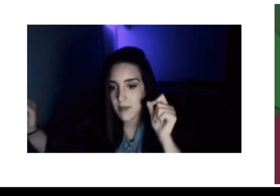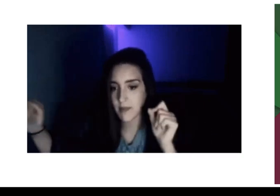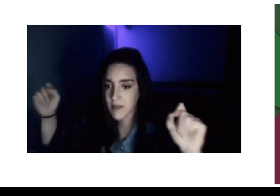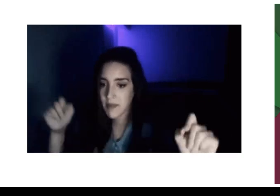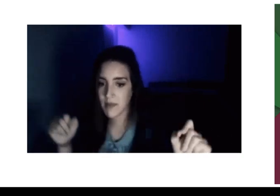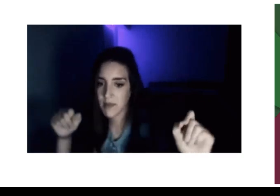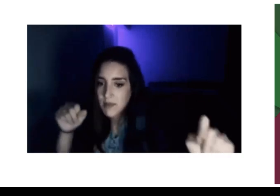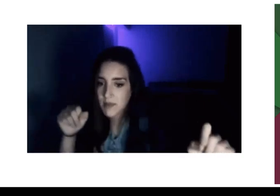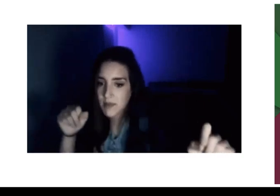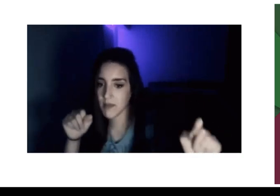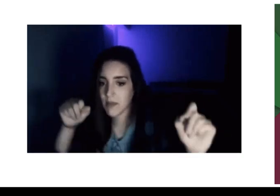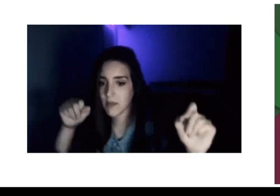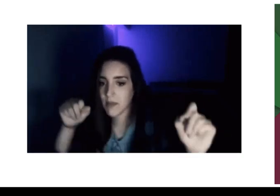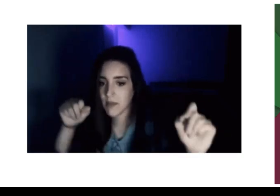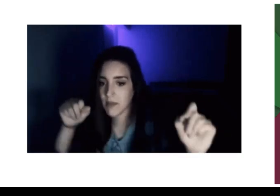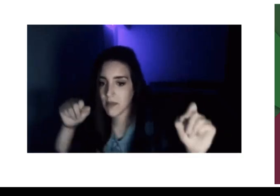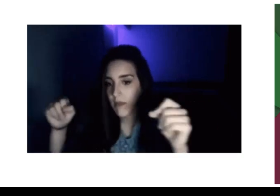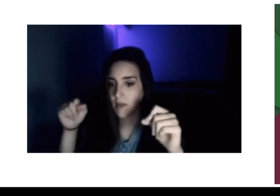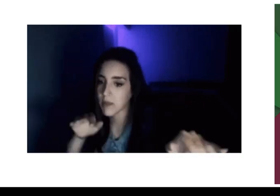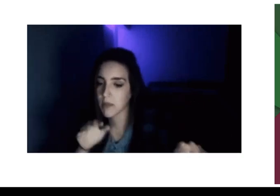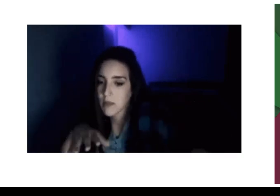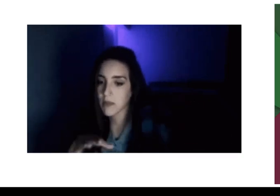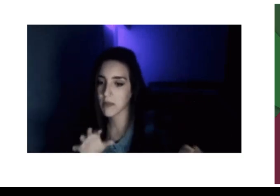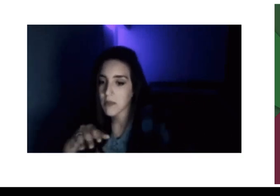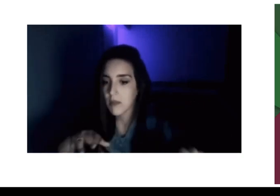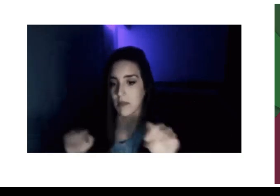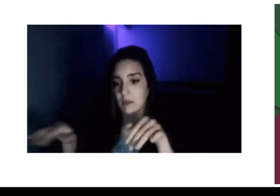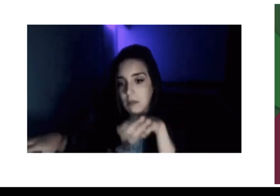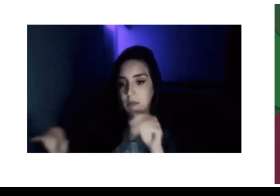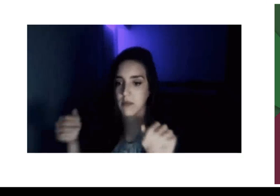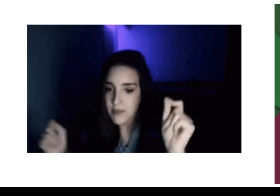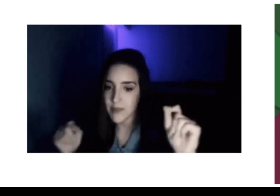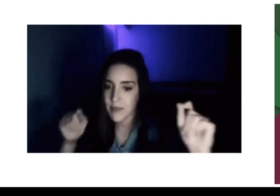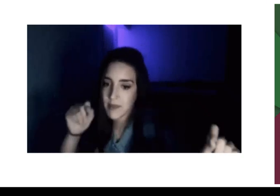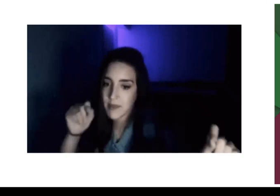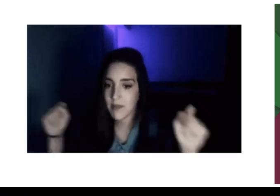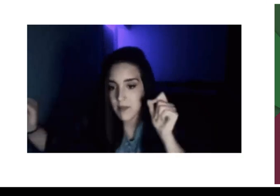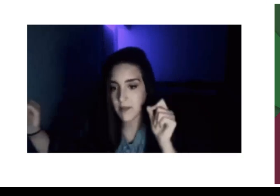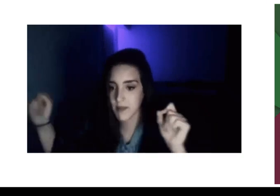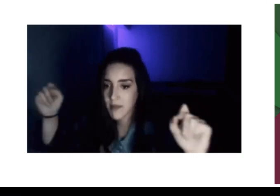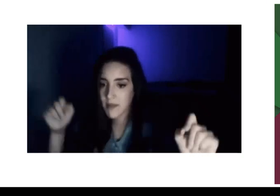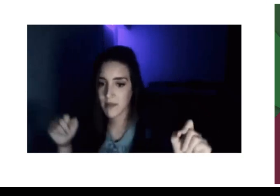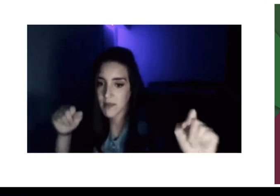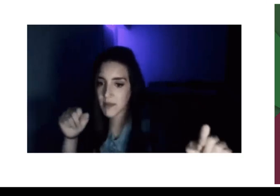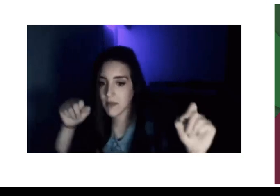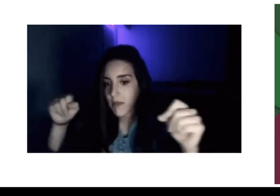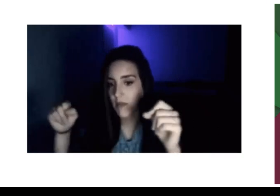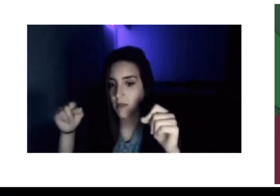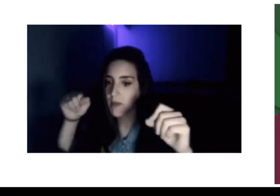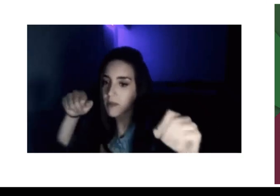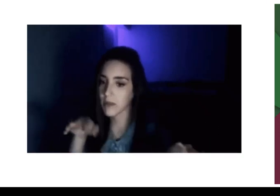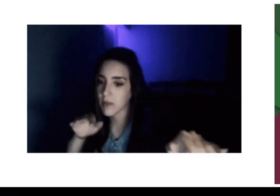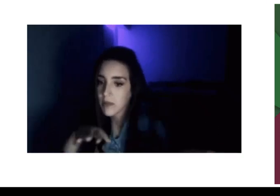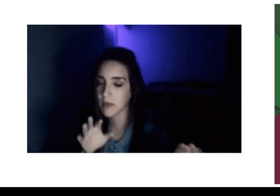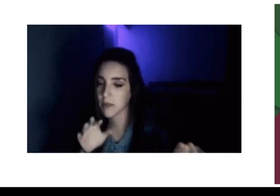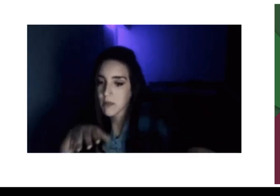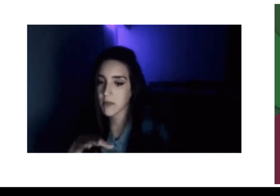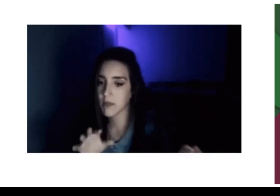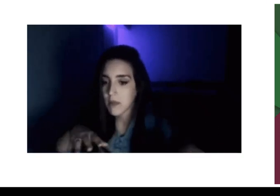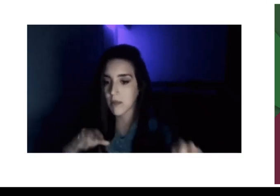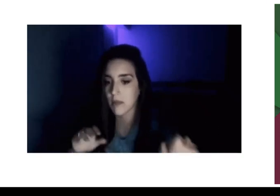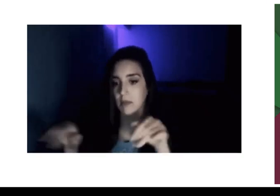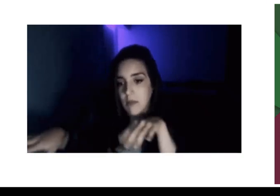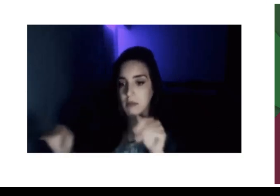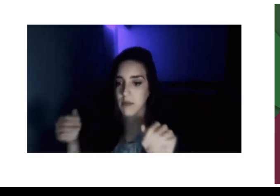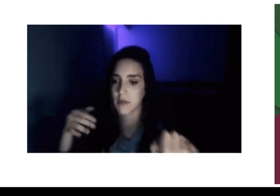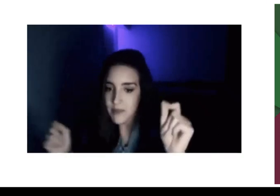se comunica a través de Instagram y que se llama Bárbara. Ajá, mira. Entonces, por eso,